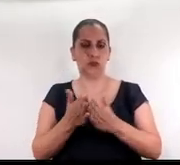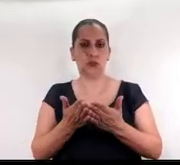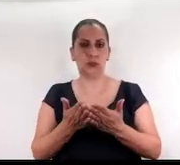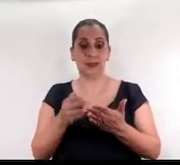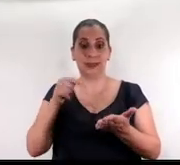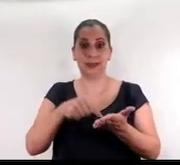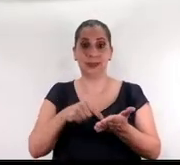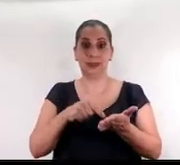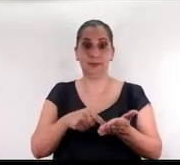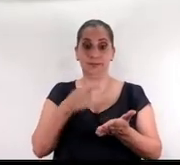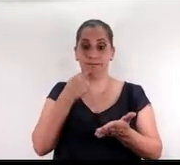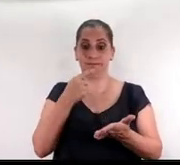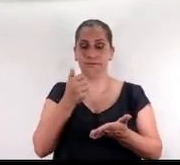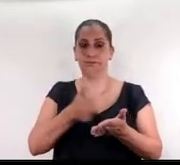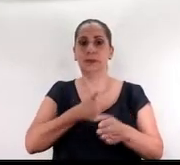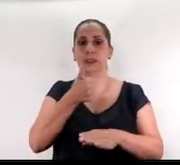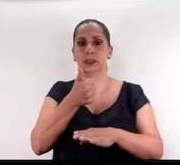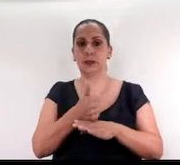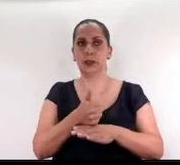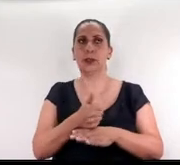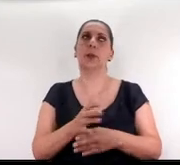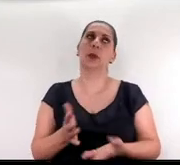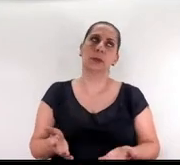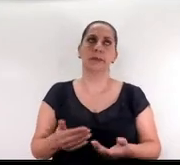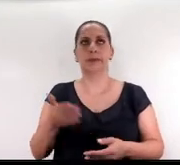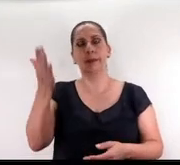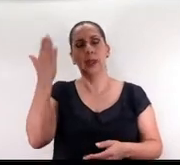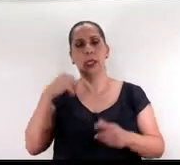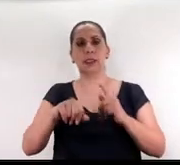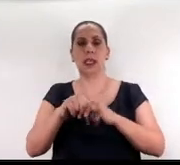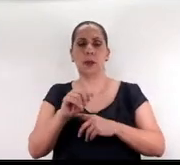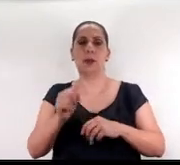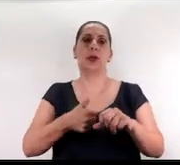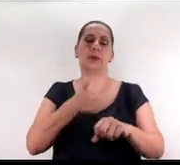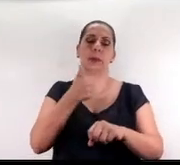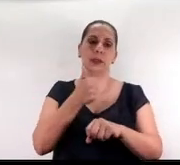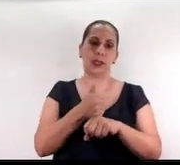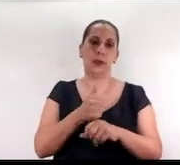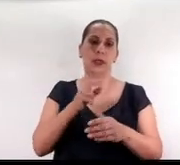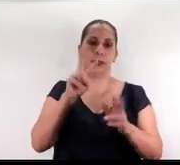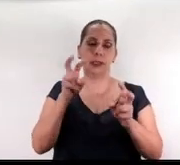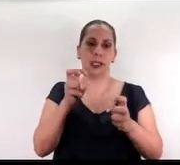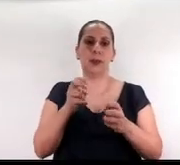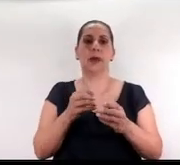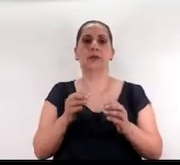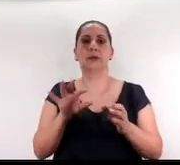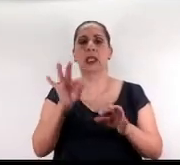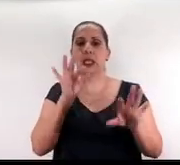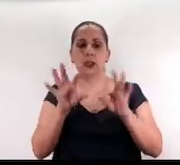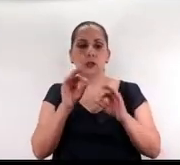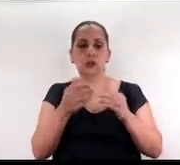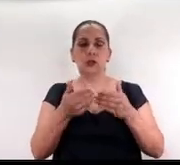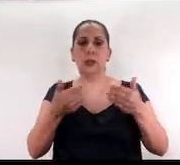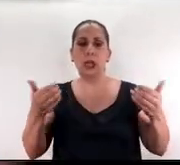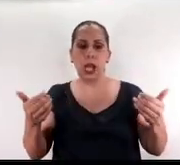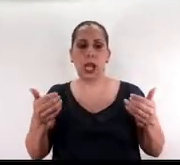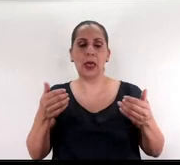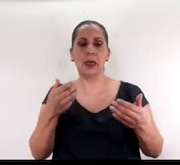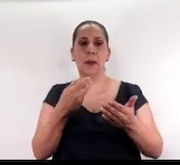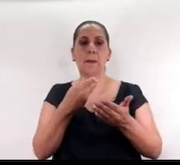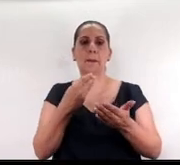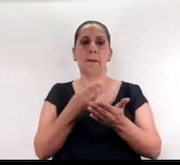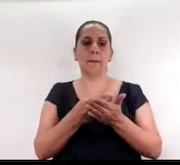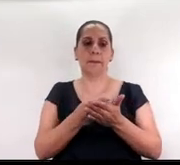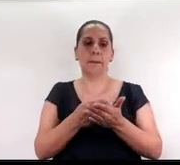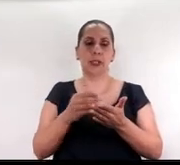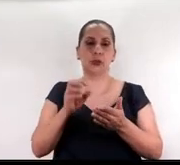que plantea el tema, bueno, en esa época planteaba el tema de la elección separada, el paso del impuesto territorial a